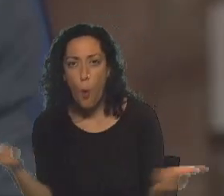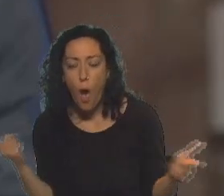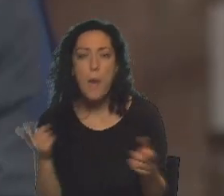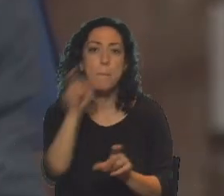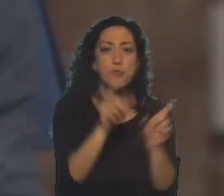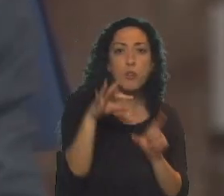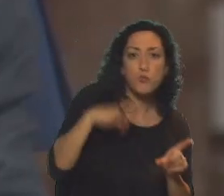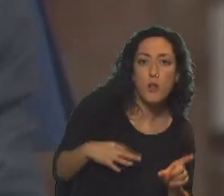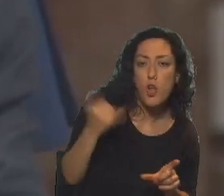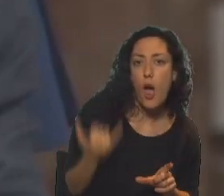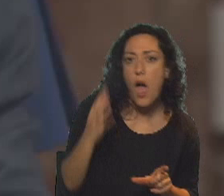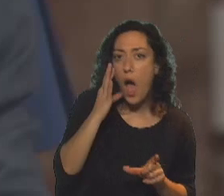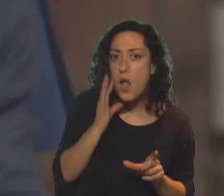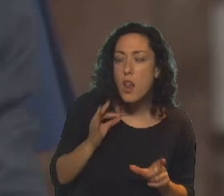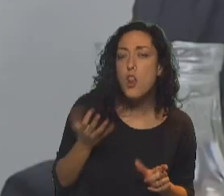tienen,